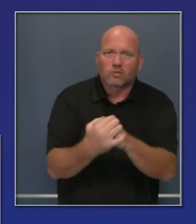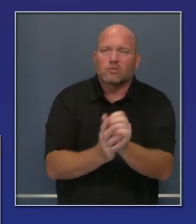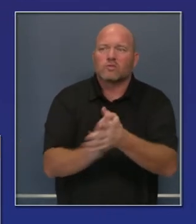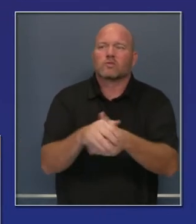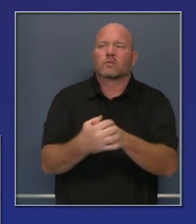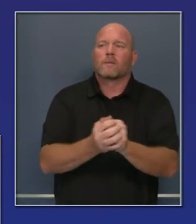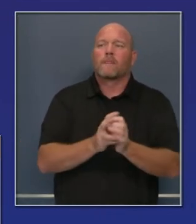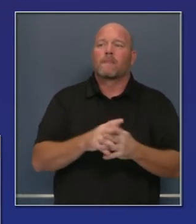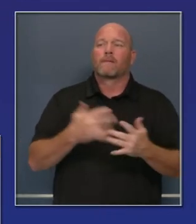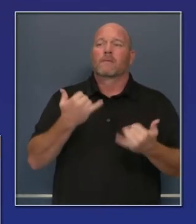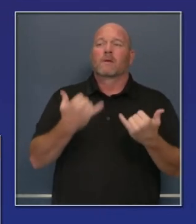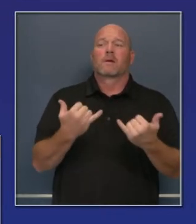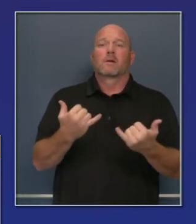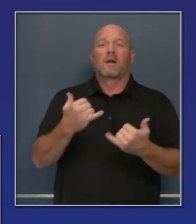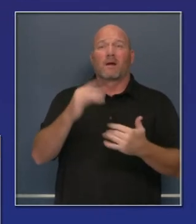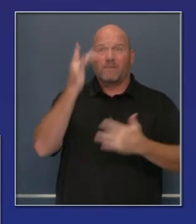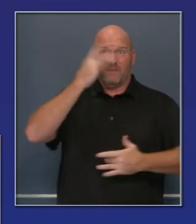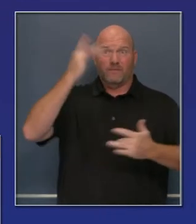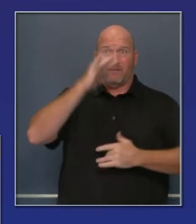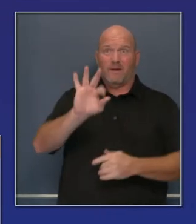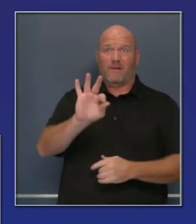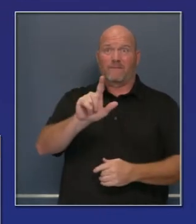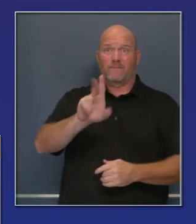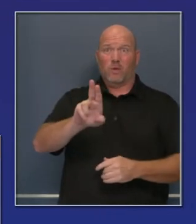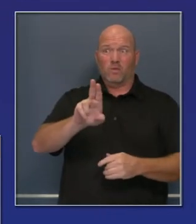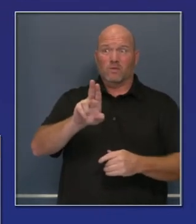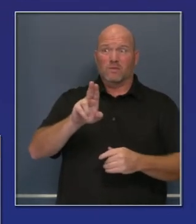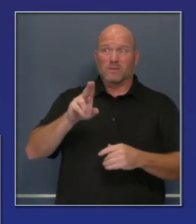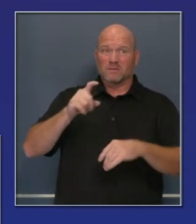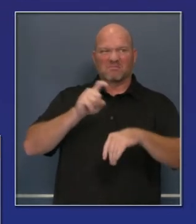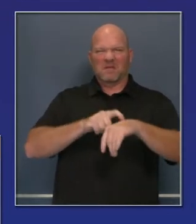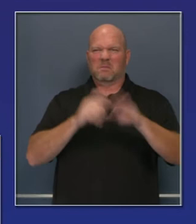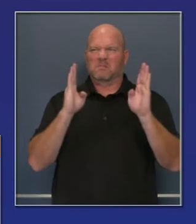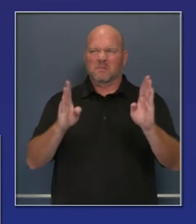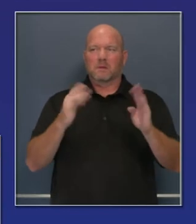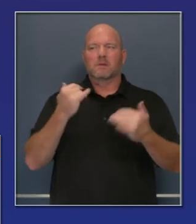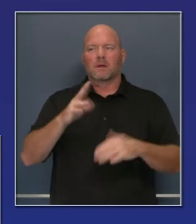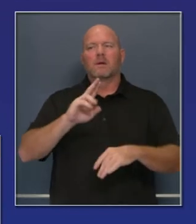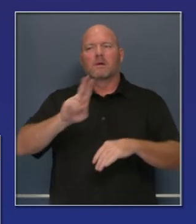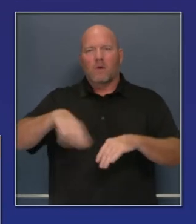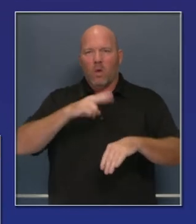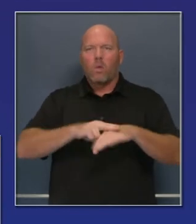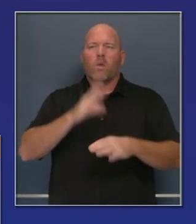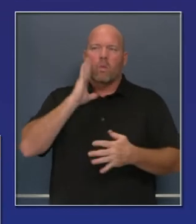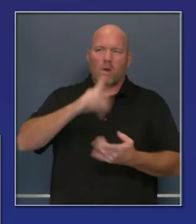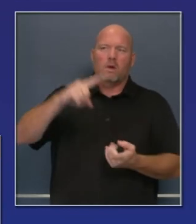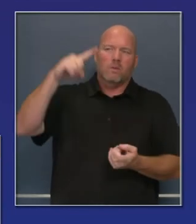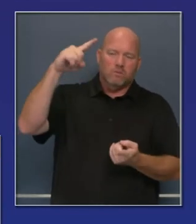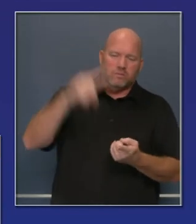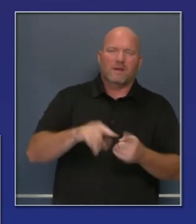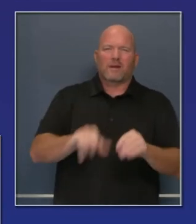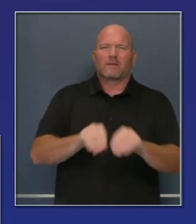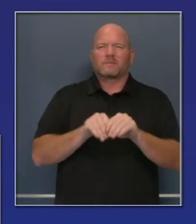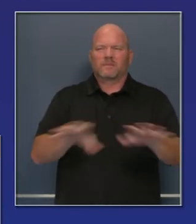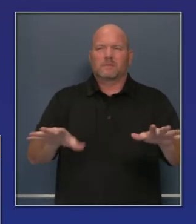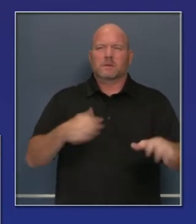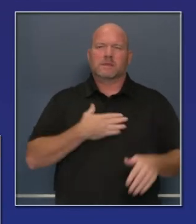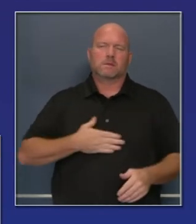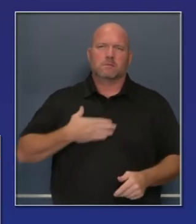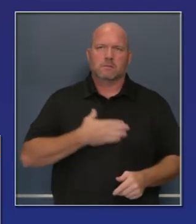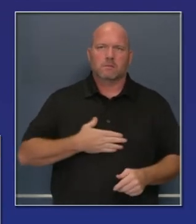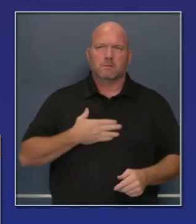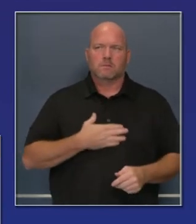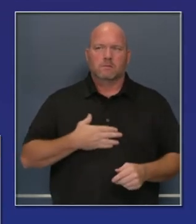Estamos adentrándonos a la temporada de gripe. Lávense las manos también y